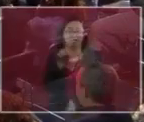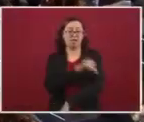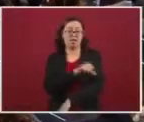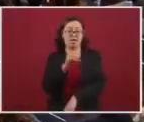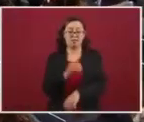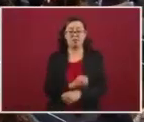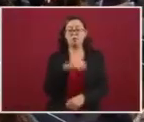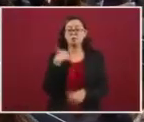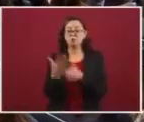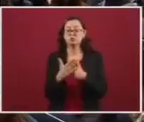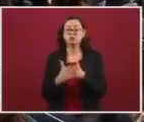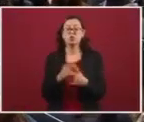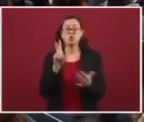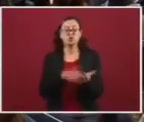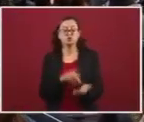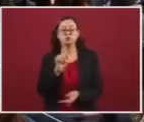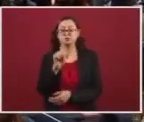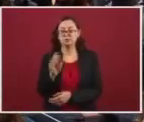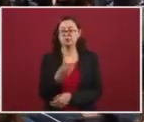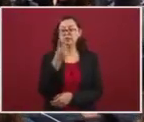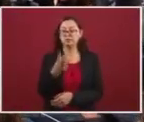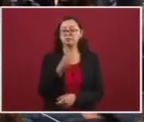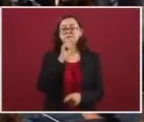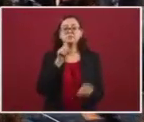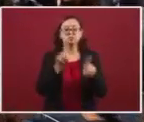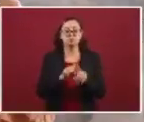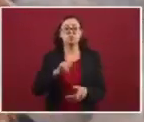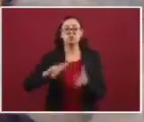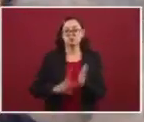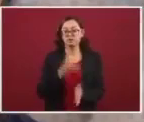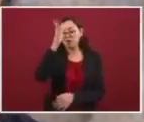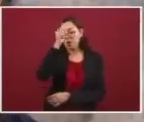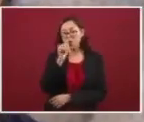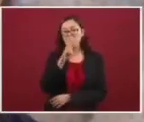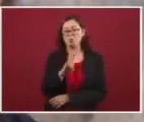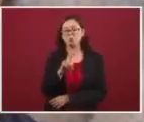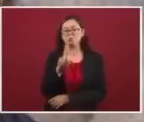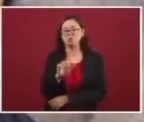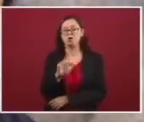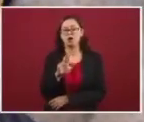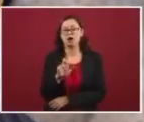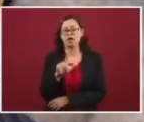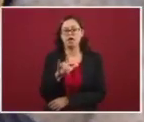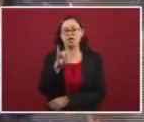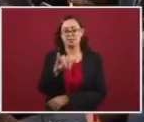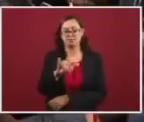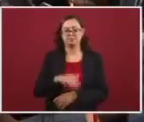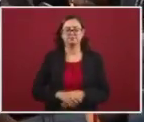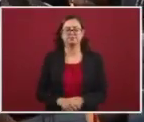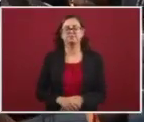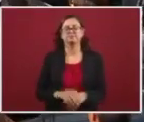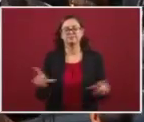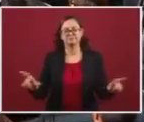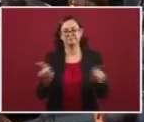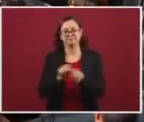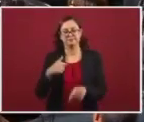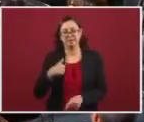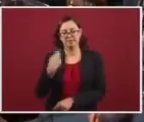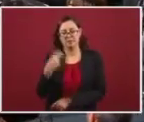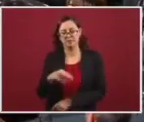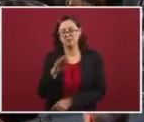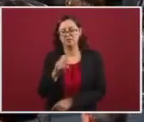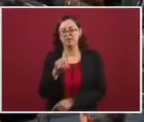también se van a abrir los tratados de Bucareli, señor presidente y señor director del SAT. Federico Lamonte. Bueno, mire, nada